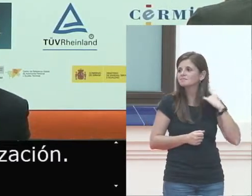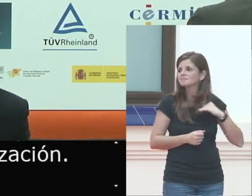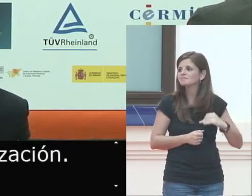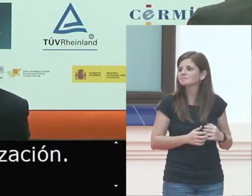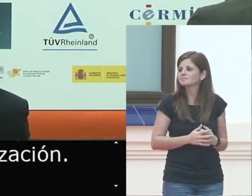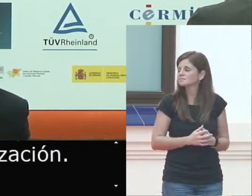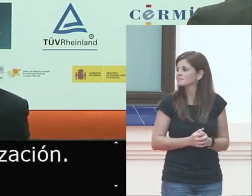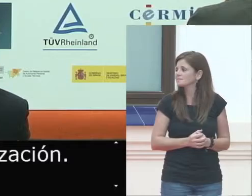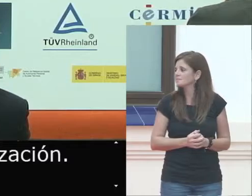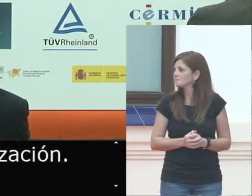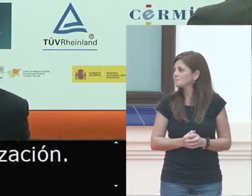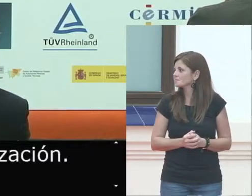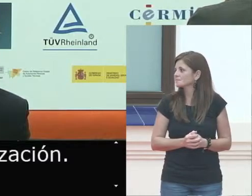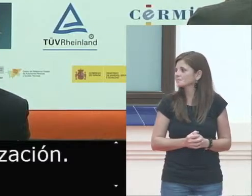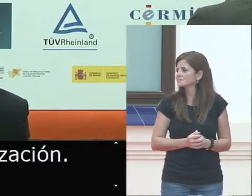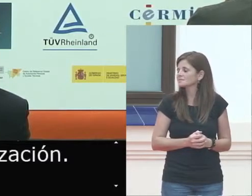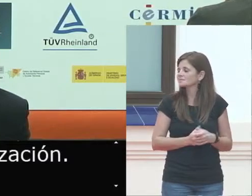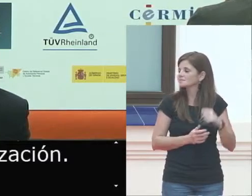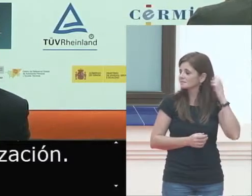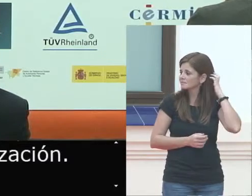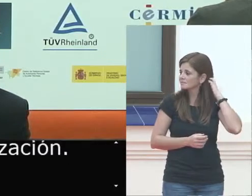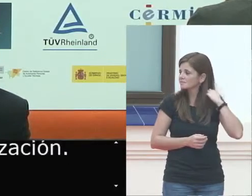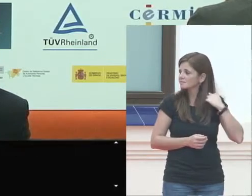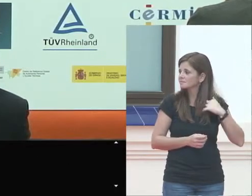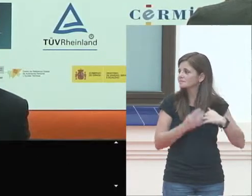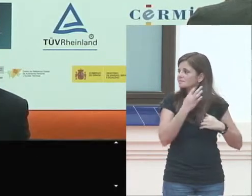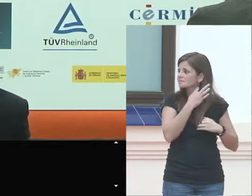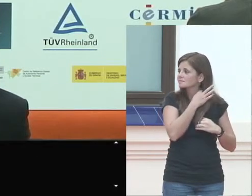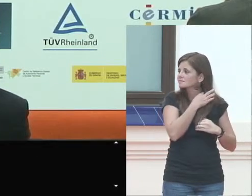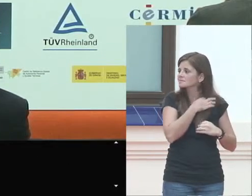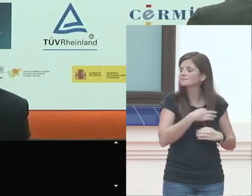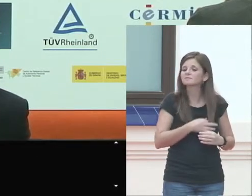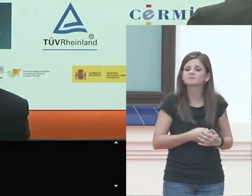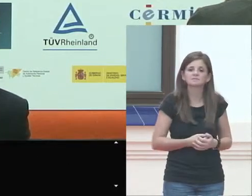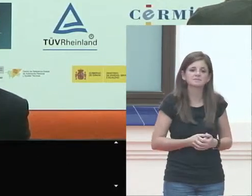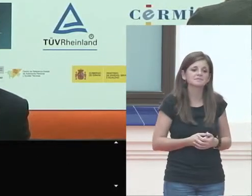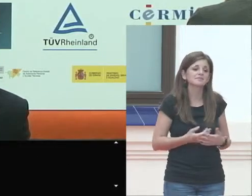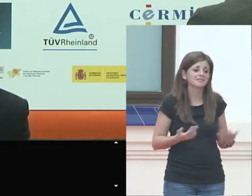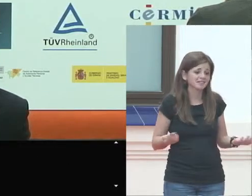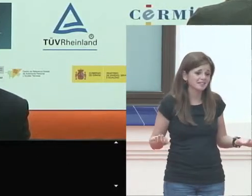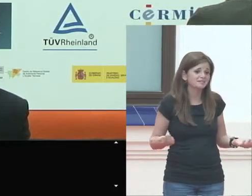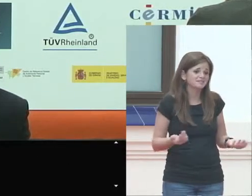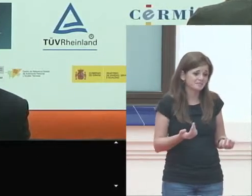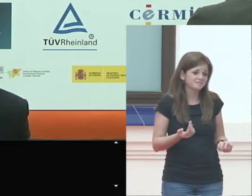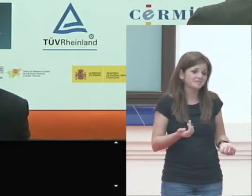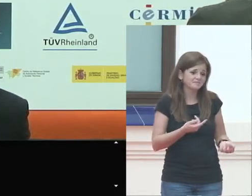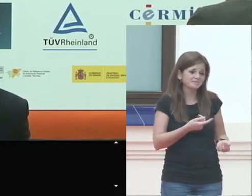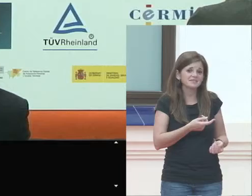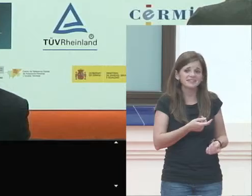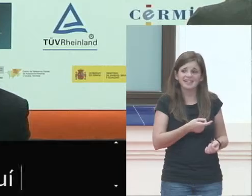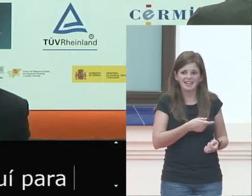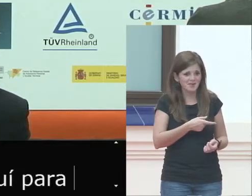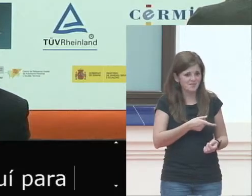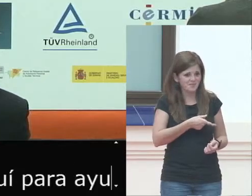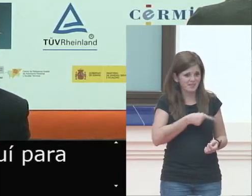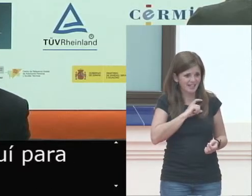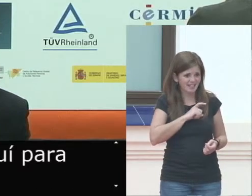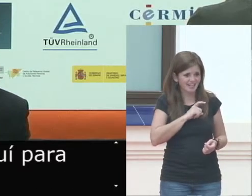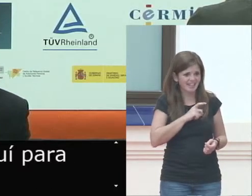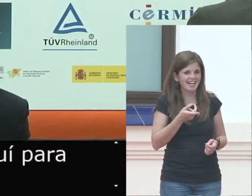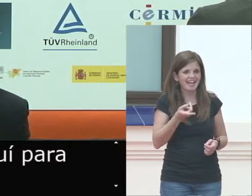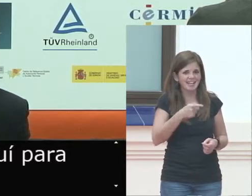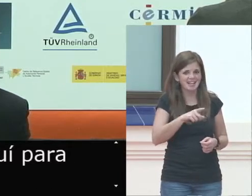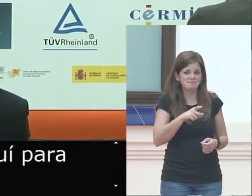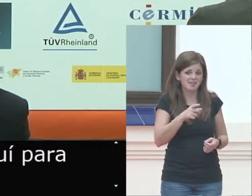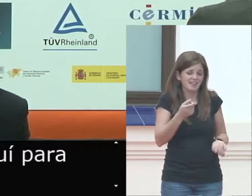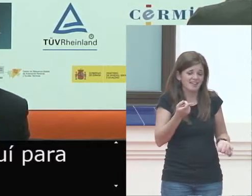Sí, había una pregunta. Bueno, la policía también están aquí para ayudarme y ayudar a todos en todos los